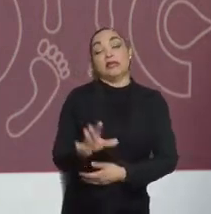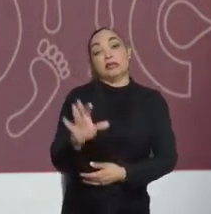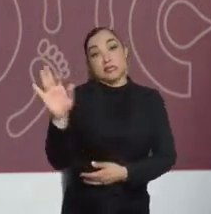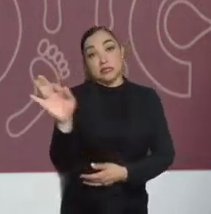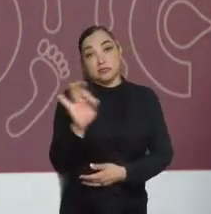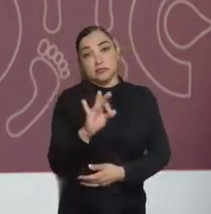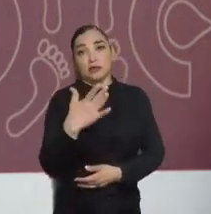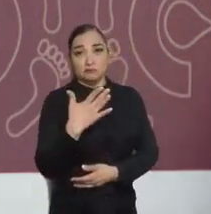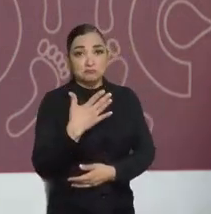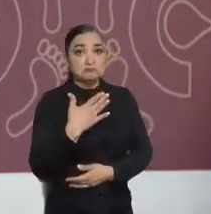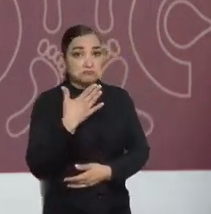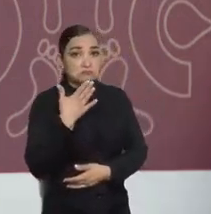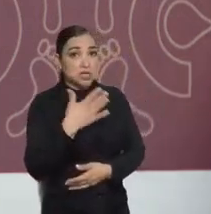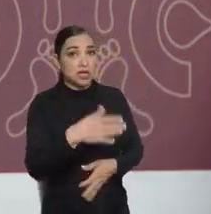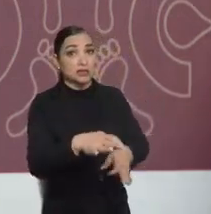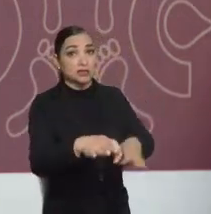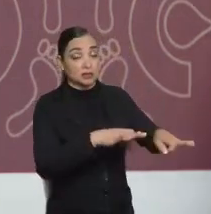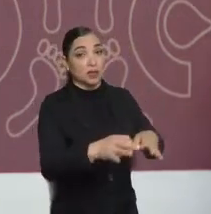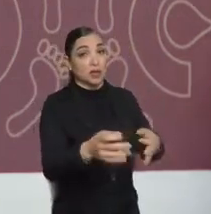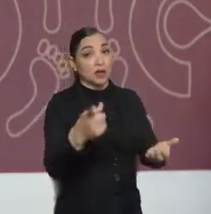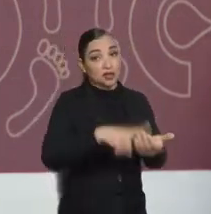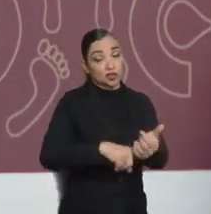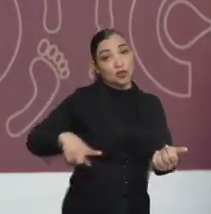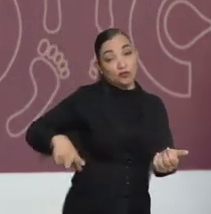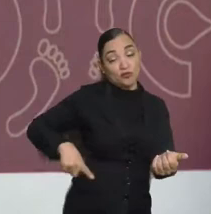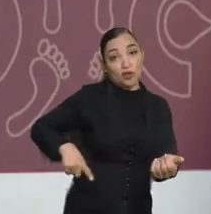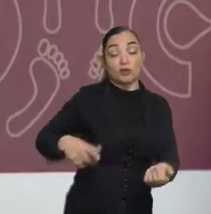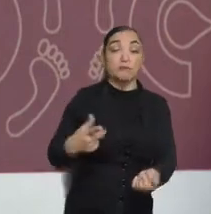quiero funcionarios prepotentes,